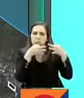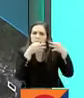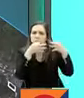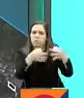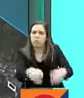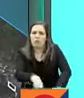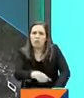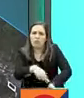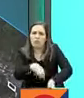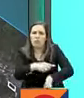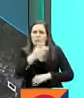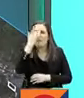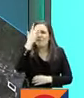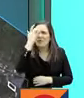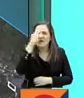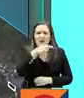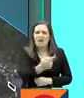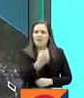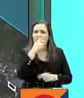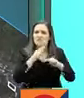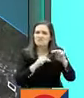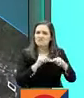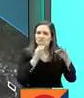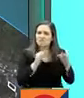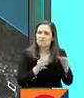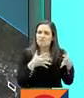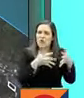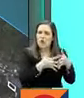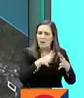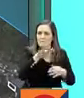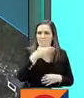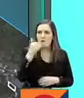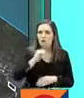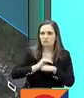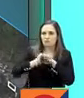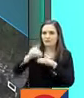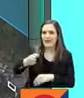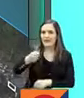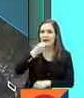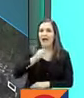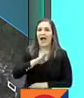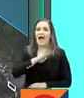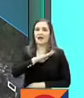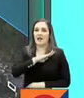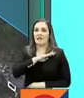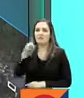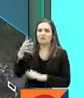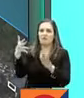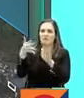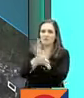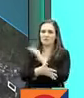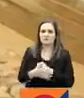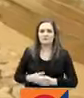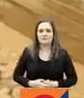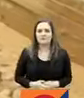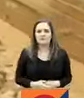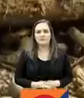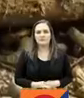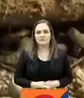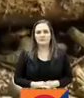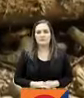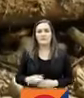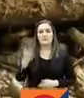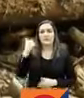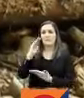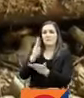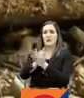los trabajos en Mocoa? Hablamos con el alcalde de la población. Este es el balance 4 años después. 4 años